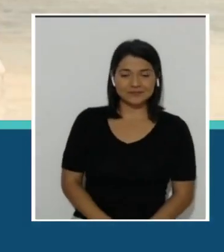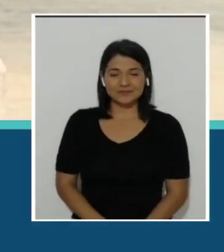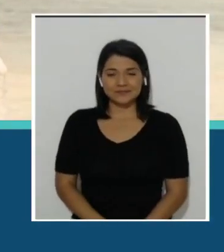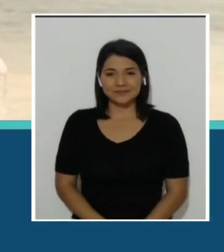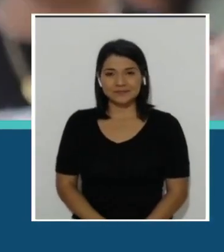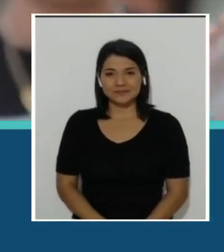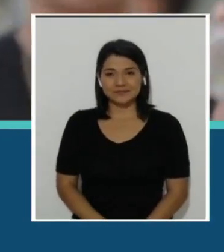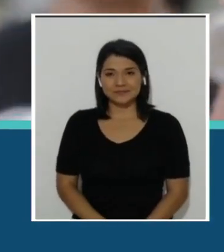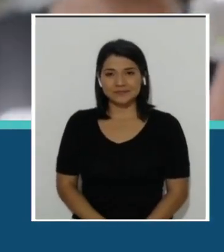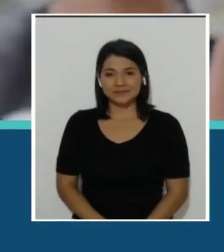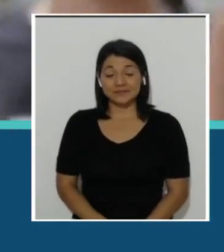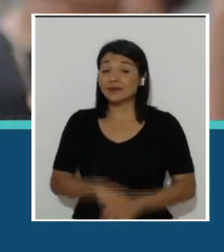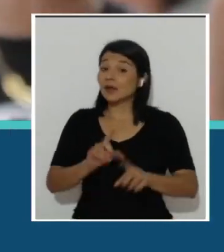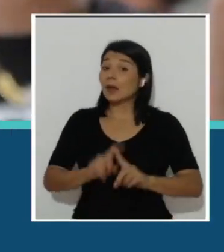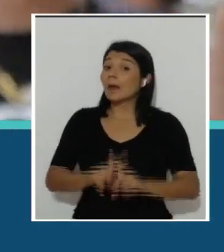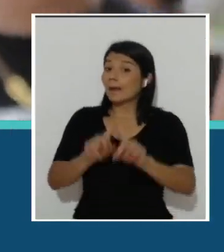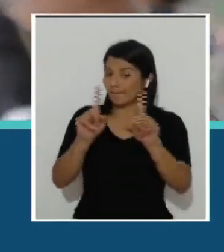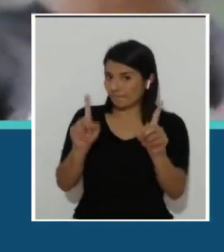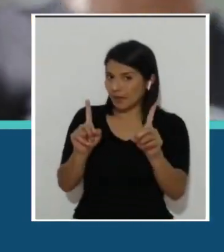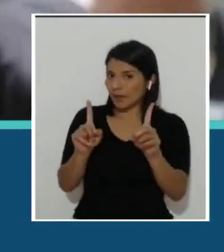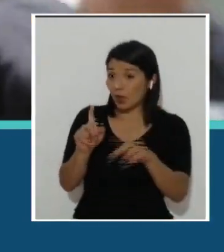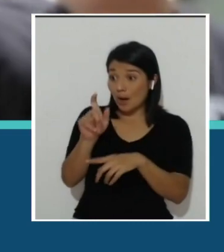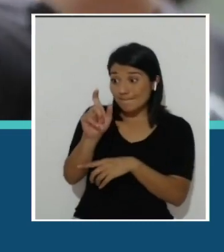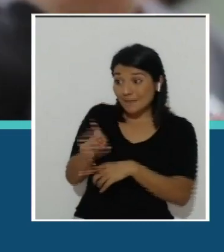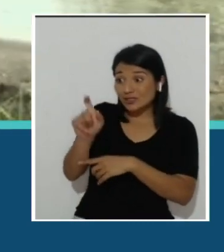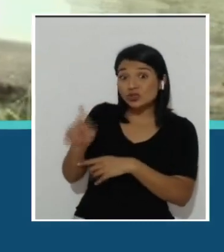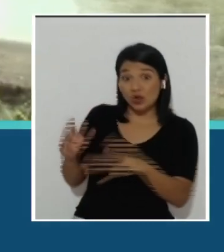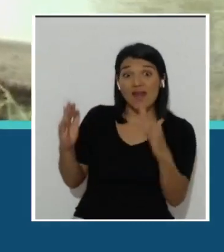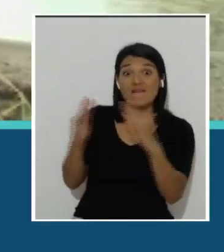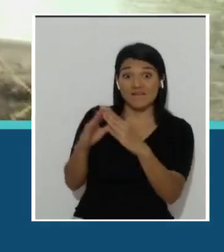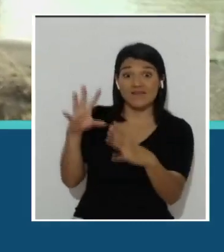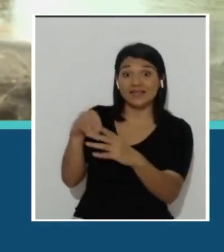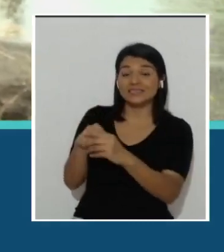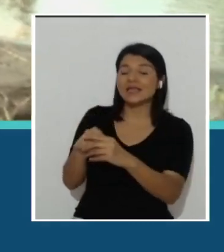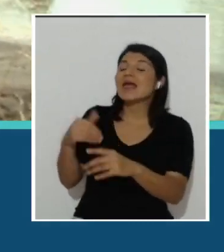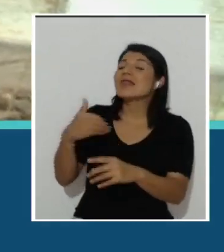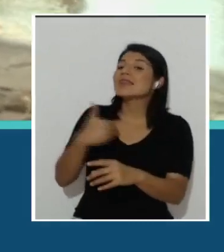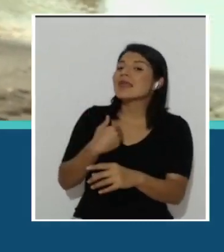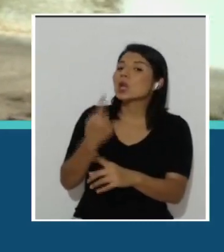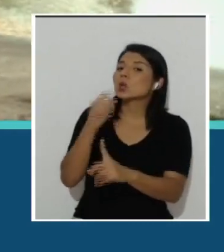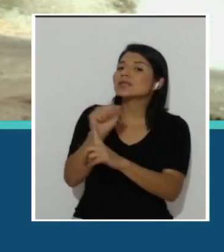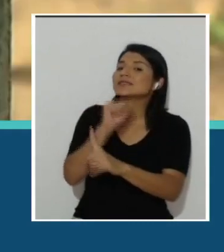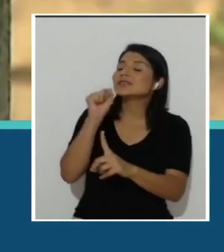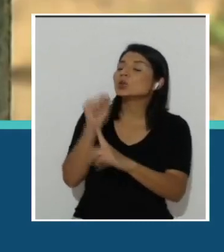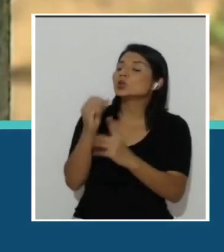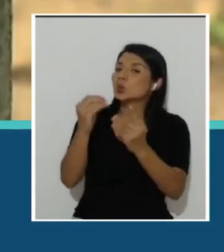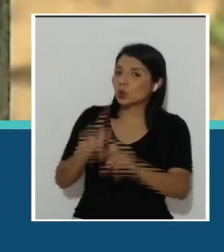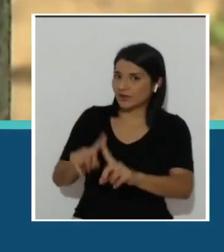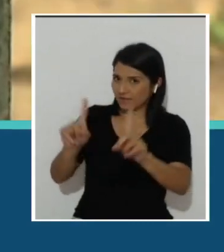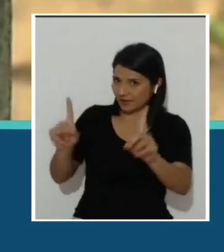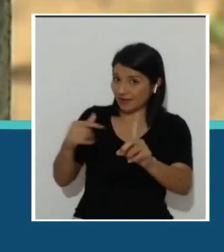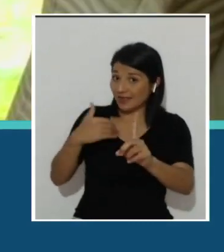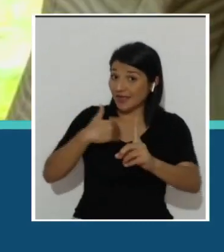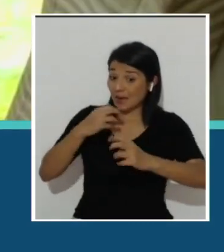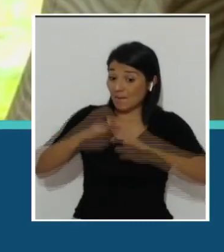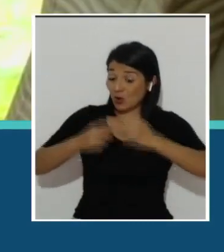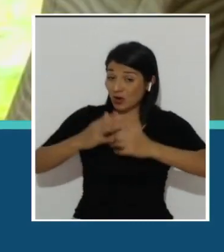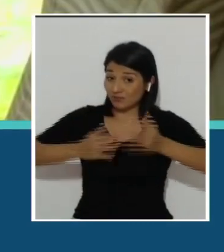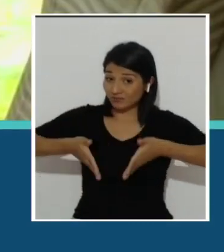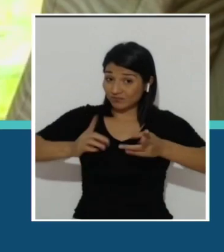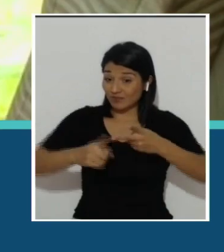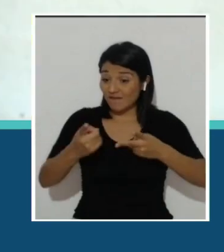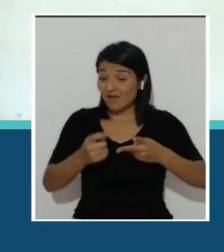Sin embargo, sus pobladores enfrentan una realidad muy distinta que encierra problemas de infraestructura vial, escasez de agua potable, escuelas